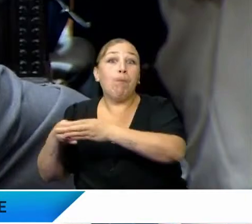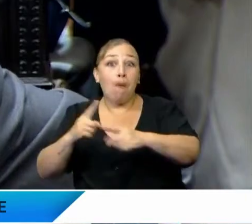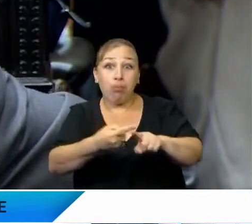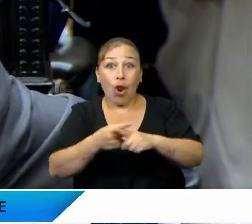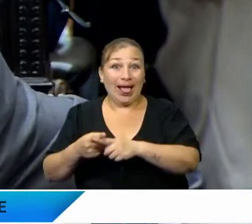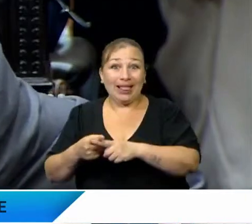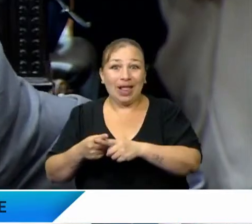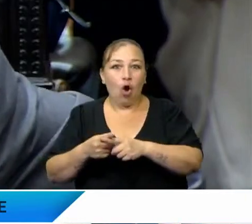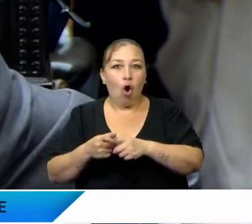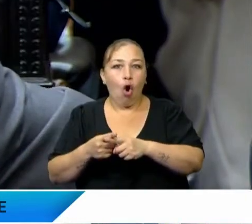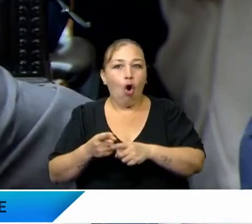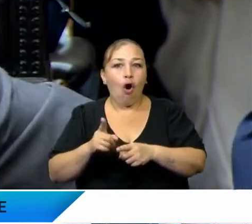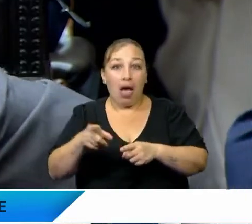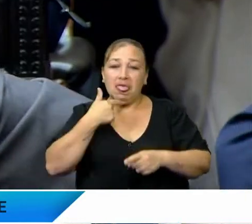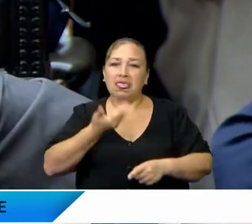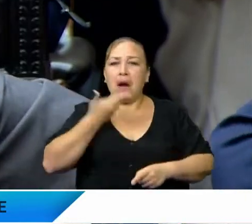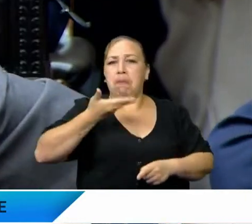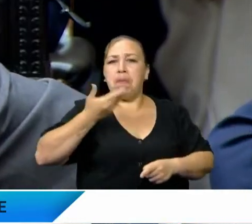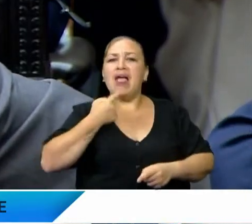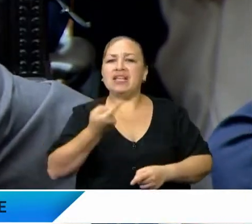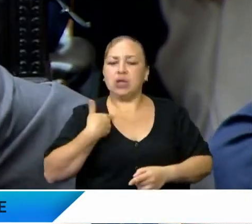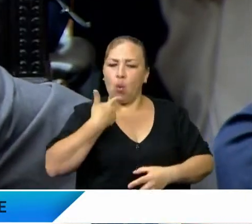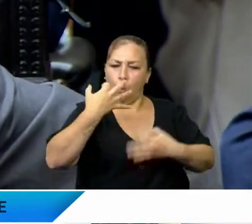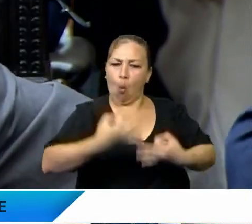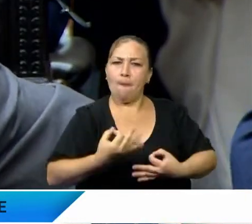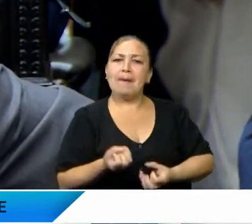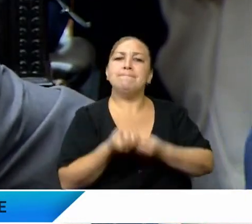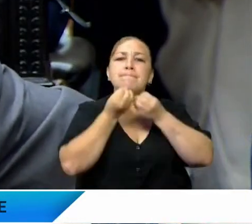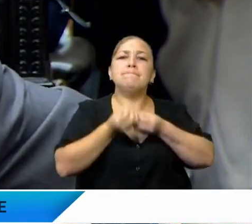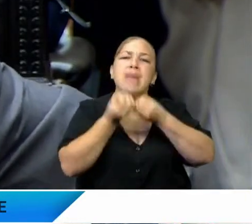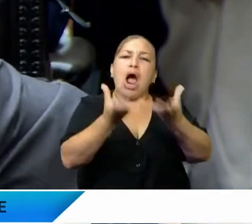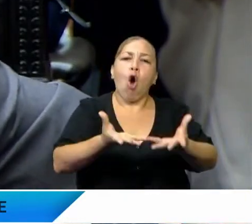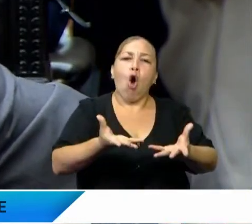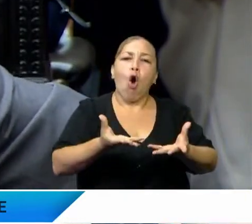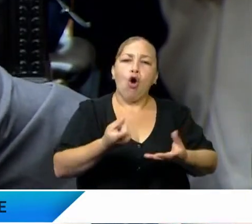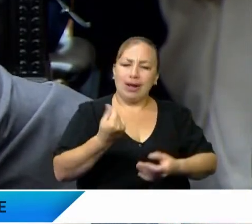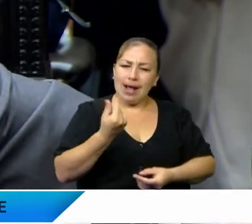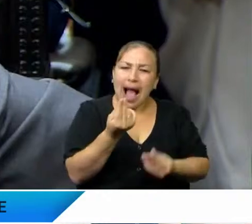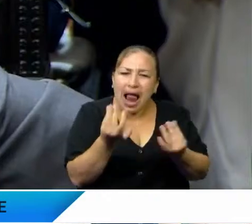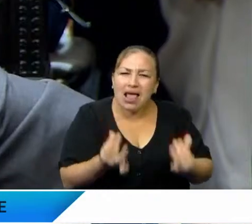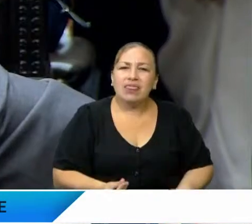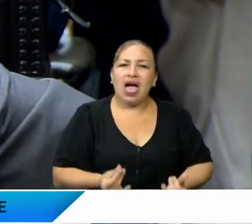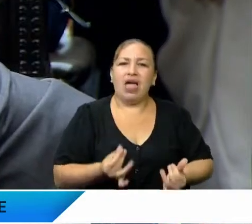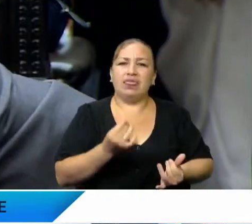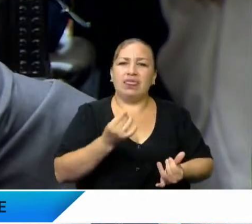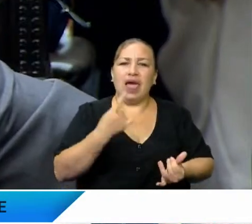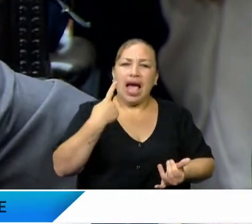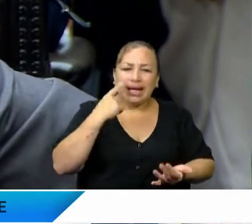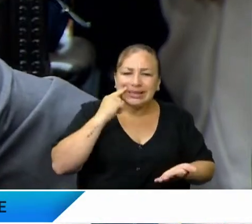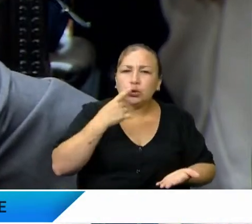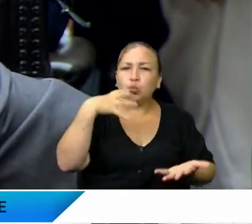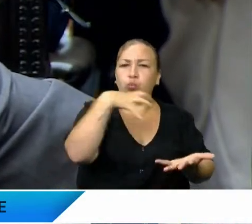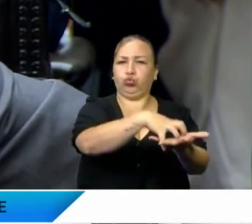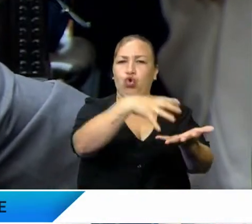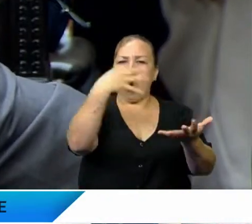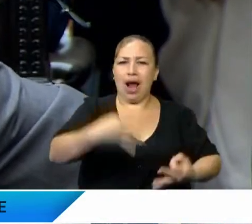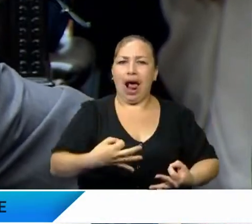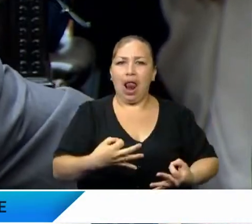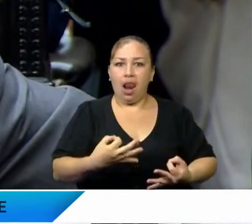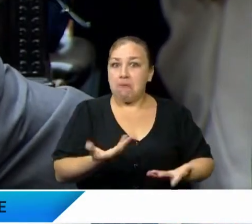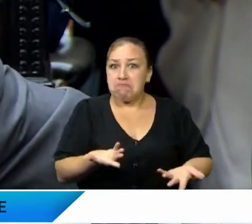decían que venían a cumplir, que era mejorar la calidad institucional. Y ese